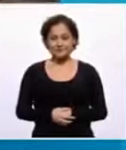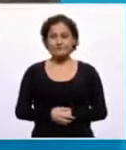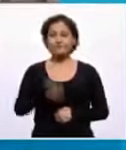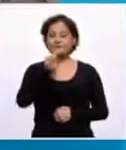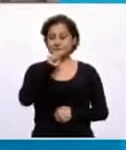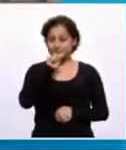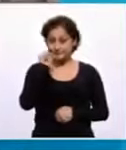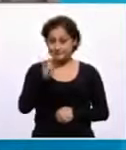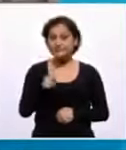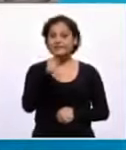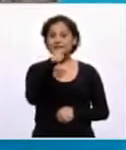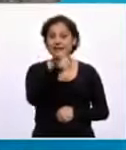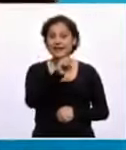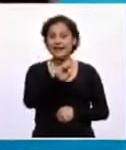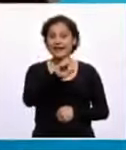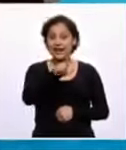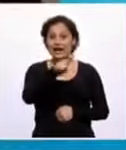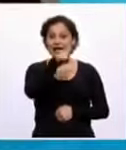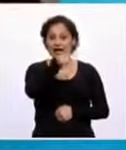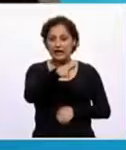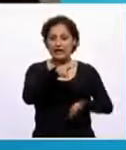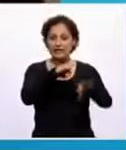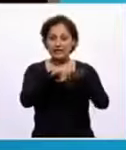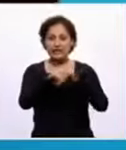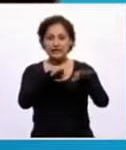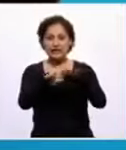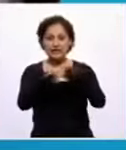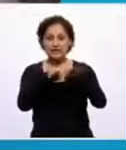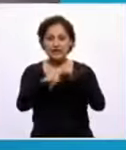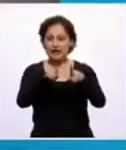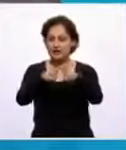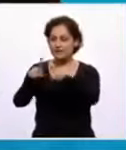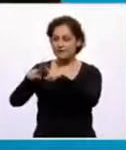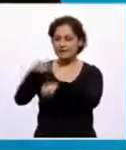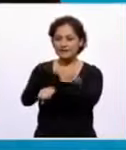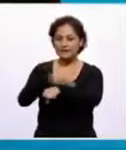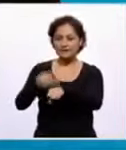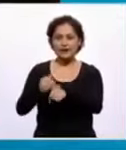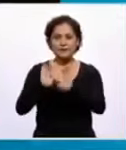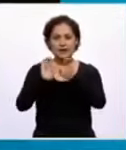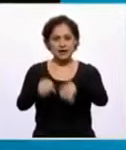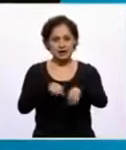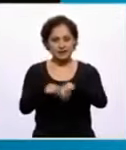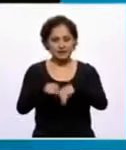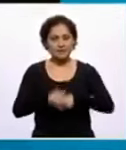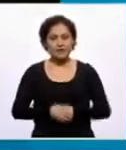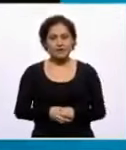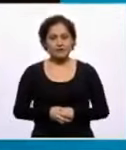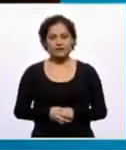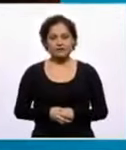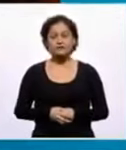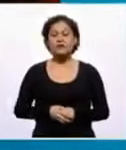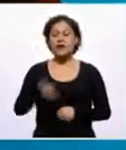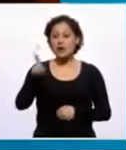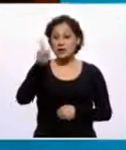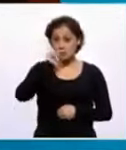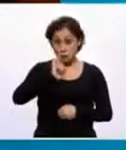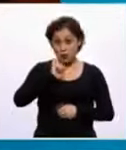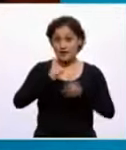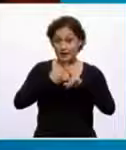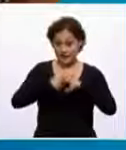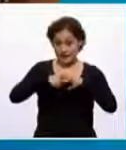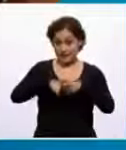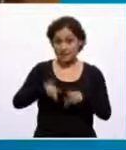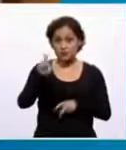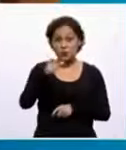aquí generando para más de 5 familias. Ella lo empezó desde que el niño tenía 6 años. Fue